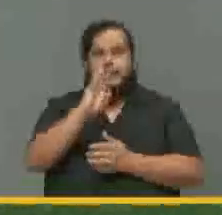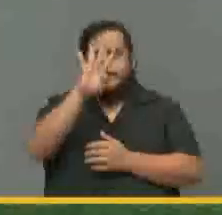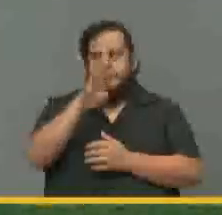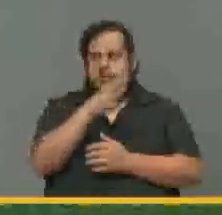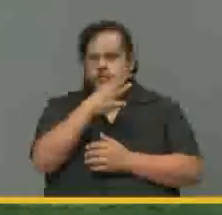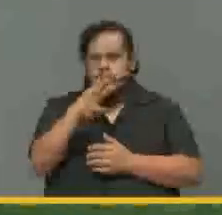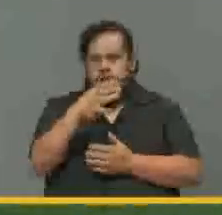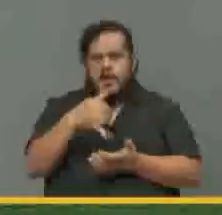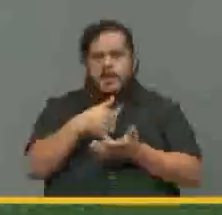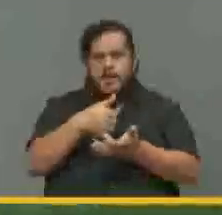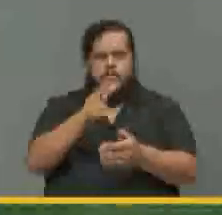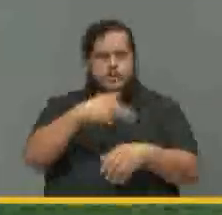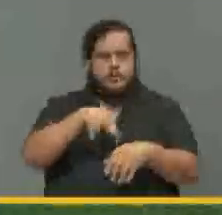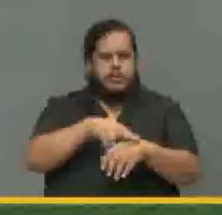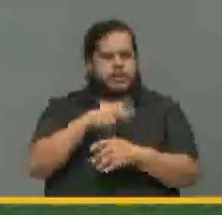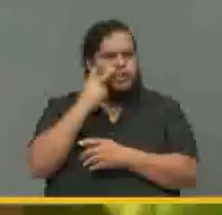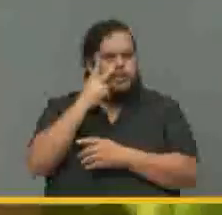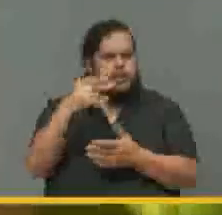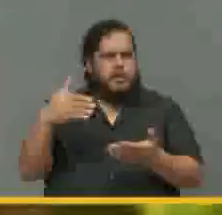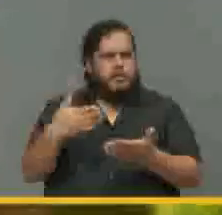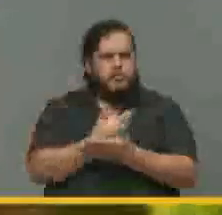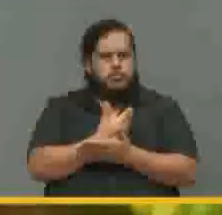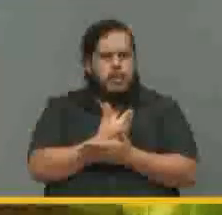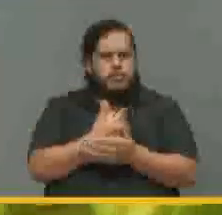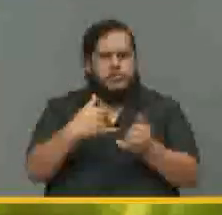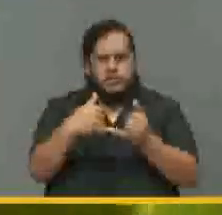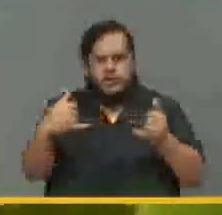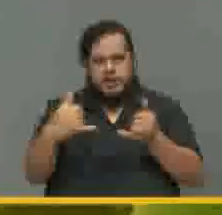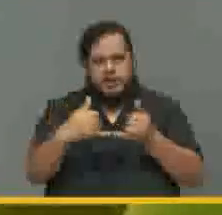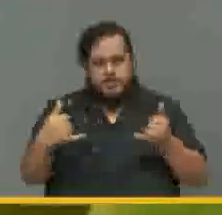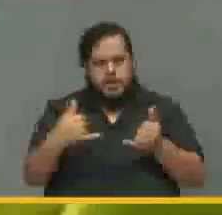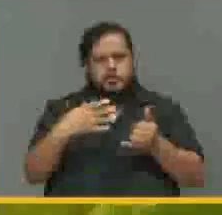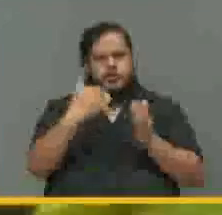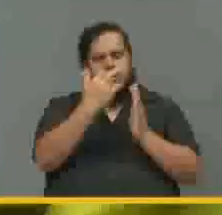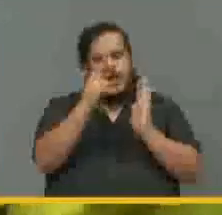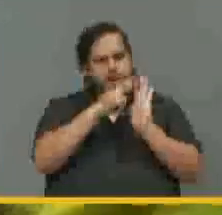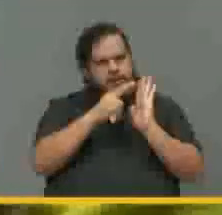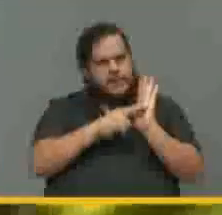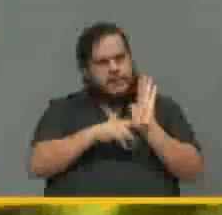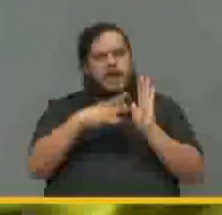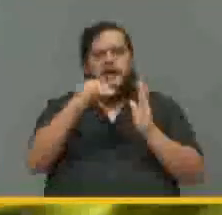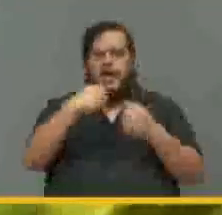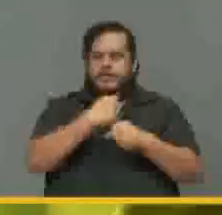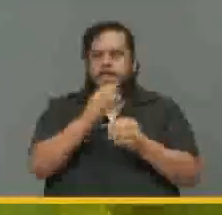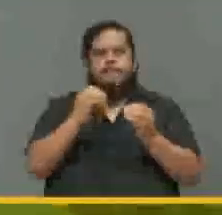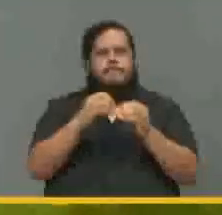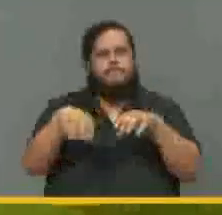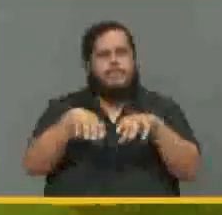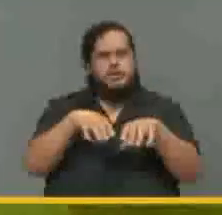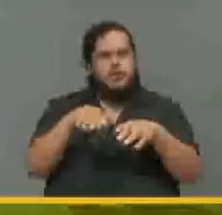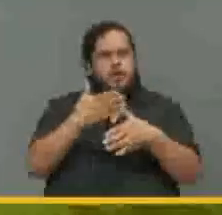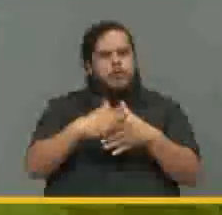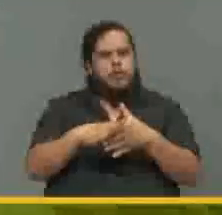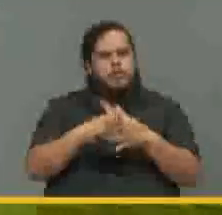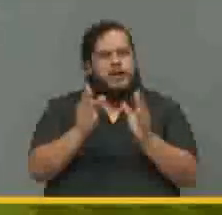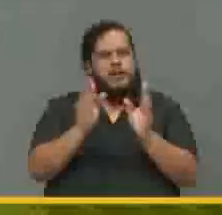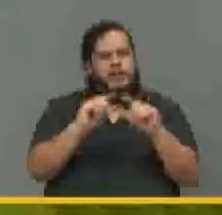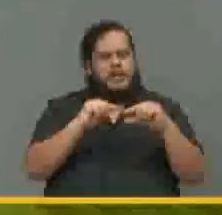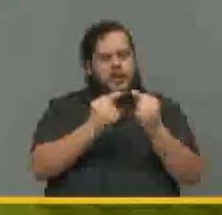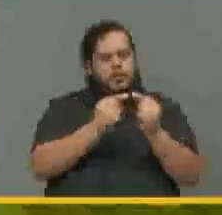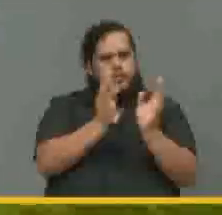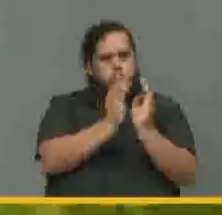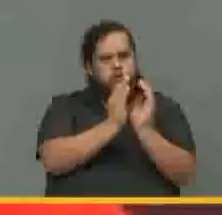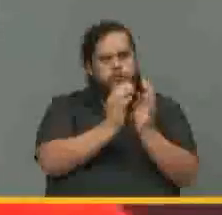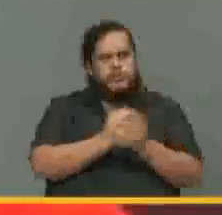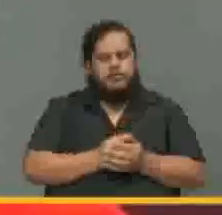el campeonato nacional, se ven los nuevos lineamientos y el objetivo de hacer más dinámico el partido por parte de la comisión. Se presenta de